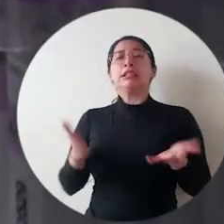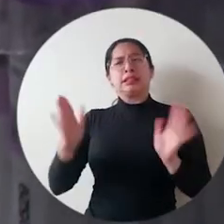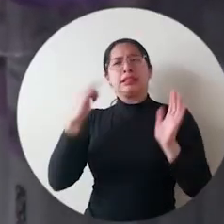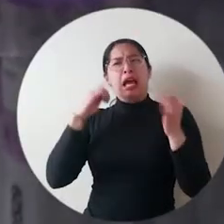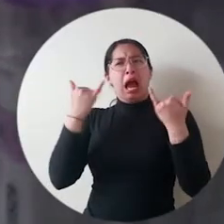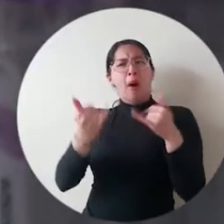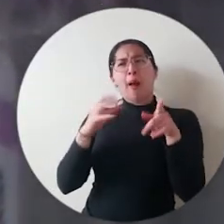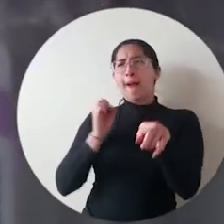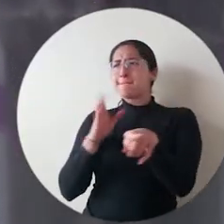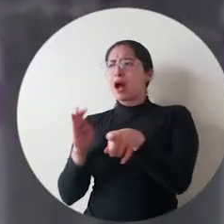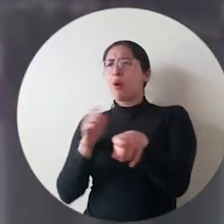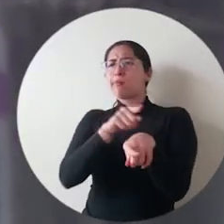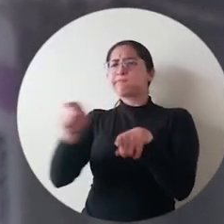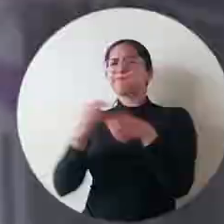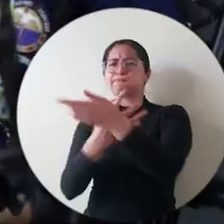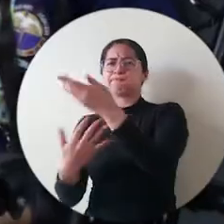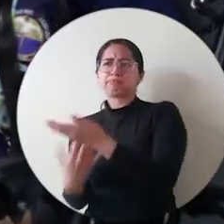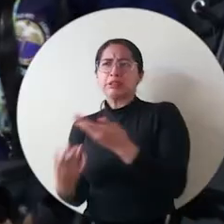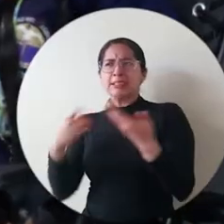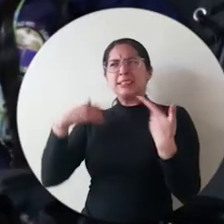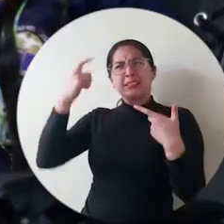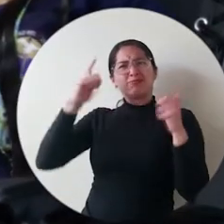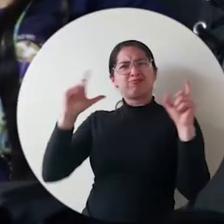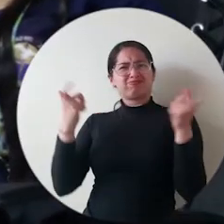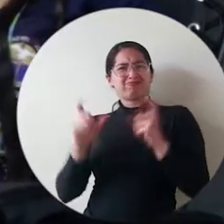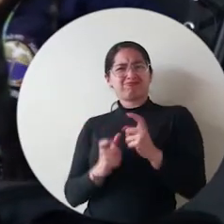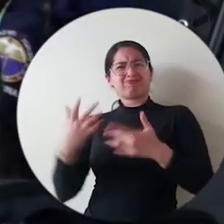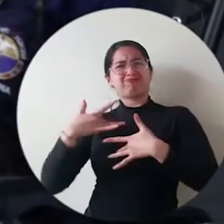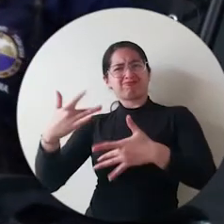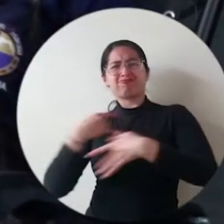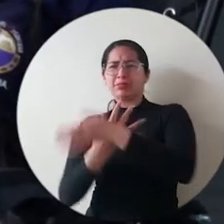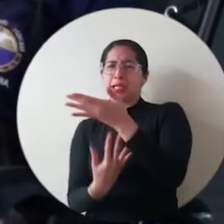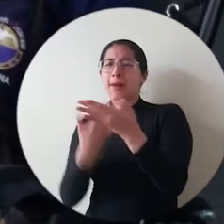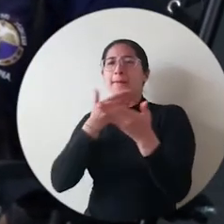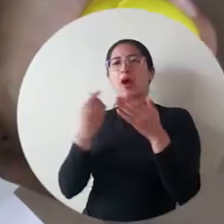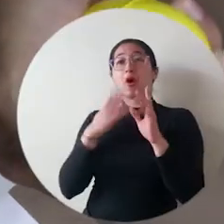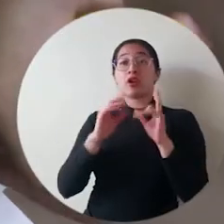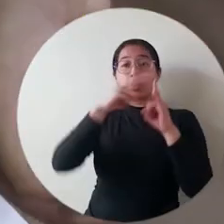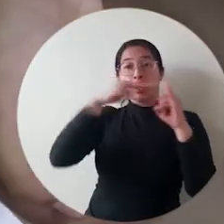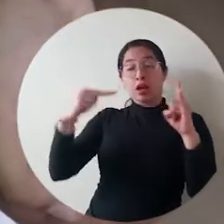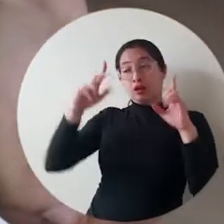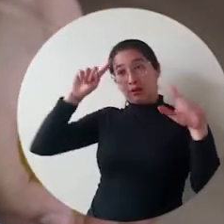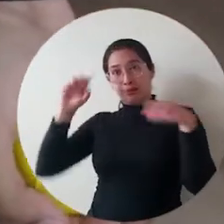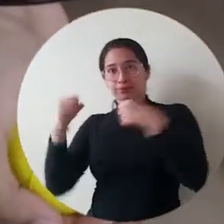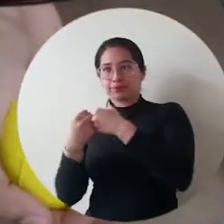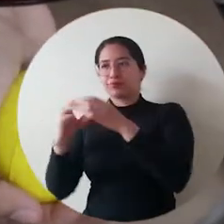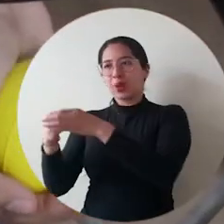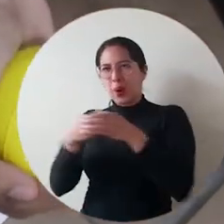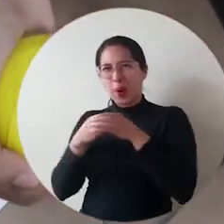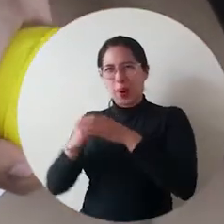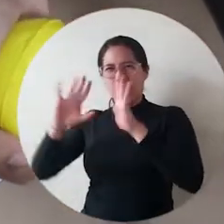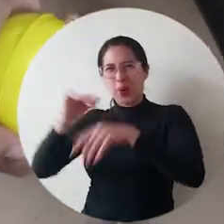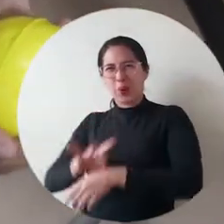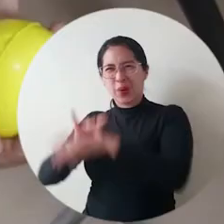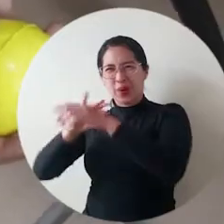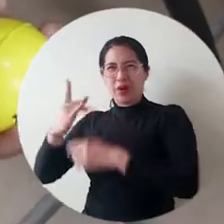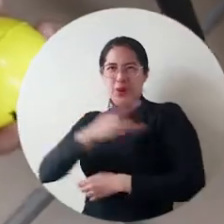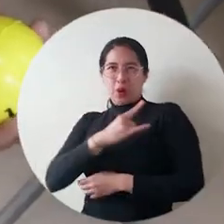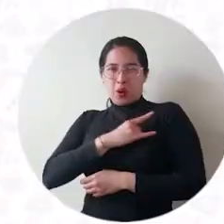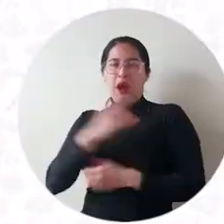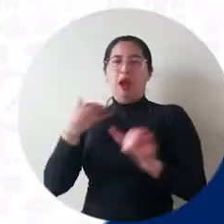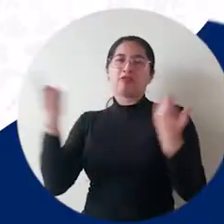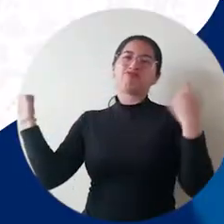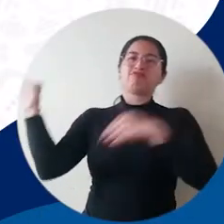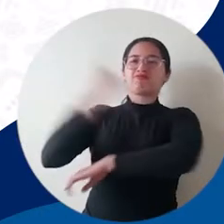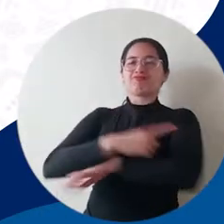bancos de sangre, la Universidad del Magdalena, a través de la Asociación Científica Médica Universitaria, llevó a cabo una gran donatón de sangre.